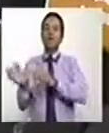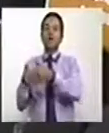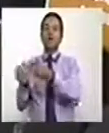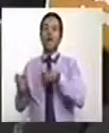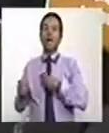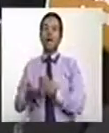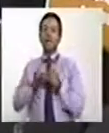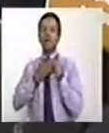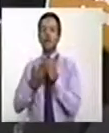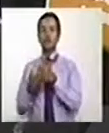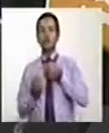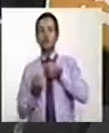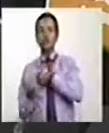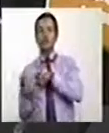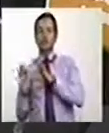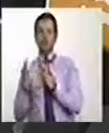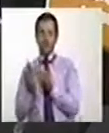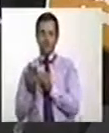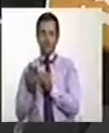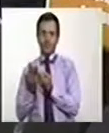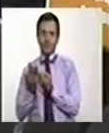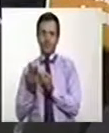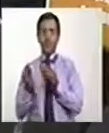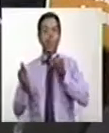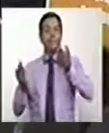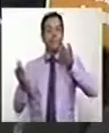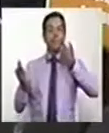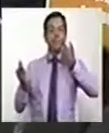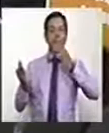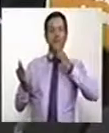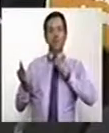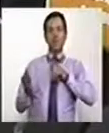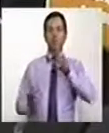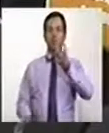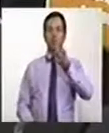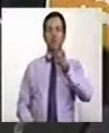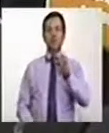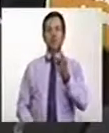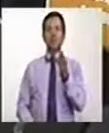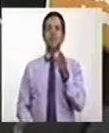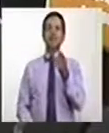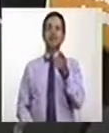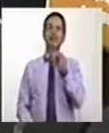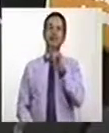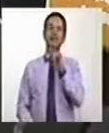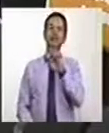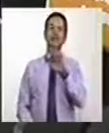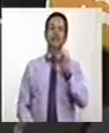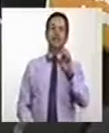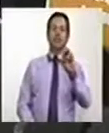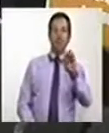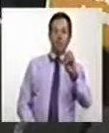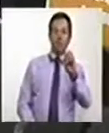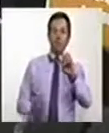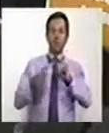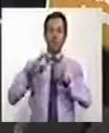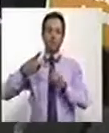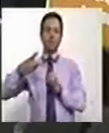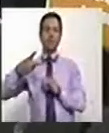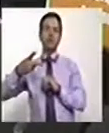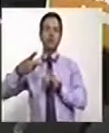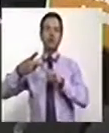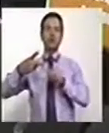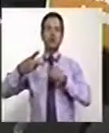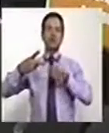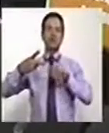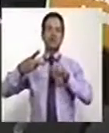Su padre, Luis Guillermo Echeverri Abad, su amigo José Gutiérrez Gómez